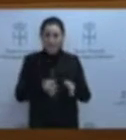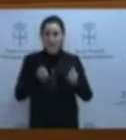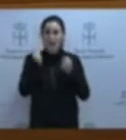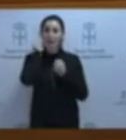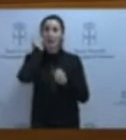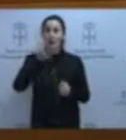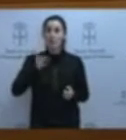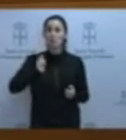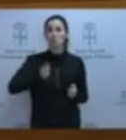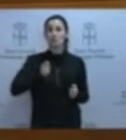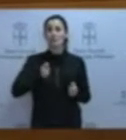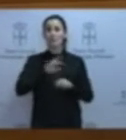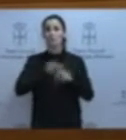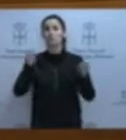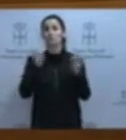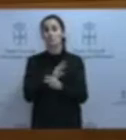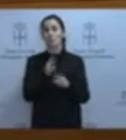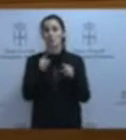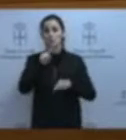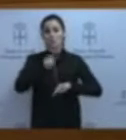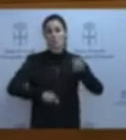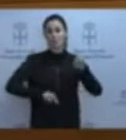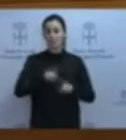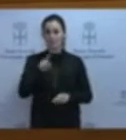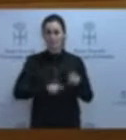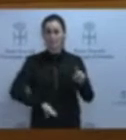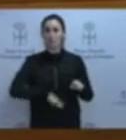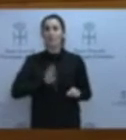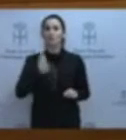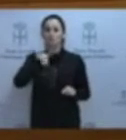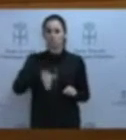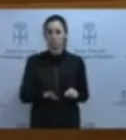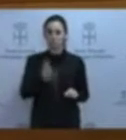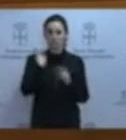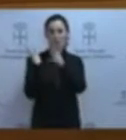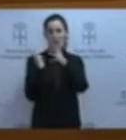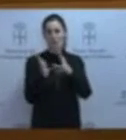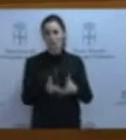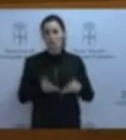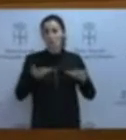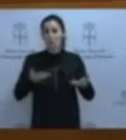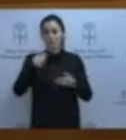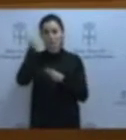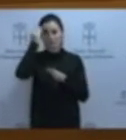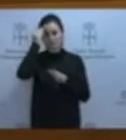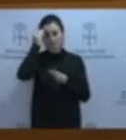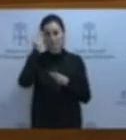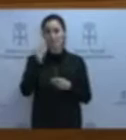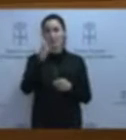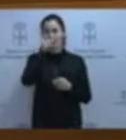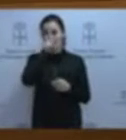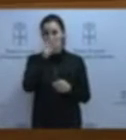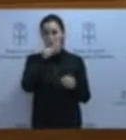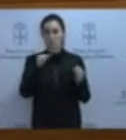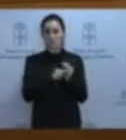cotización, que paralelamente fluctúan con la edad. La previsión es que a partir del año